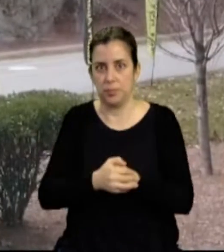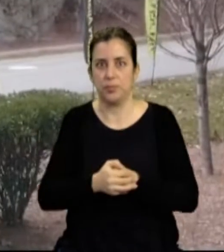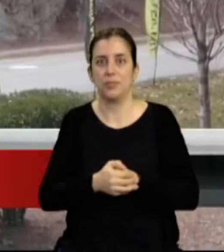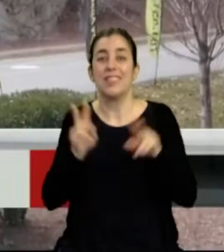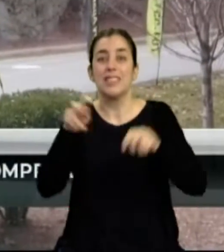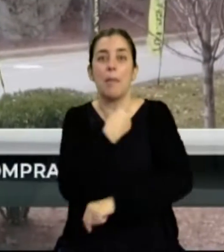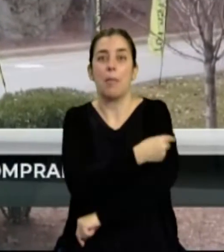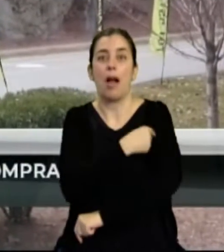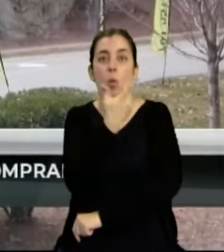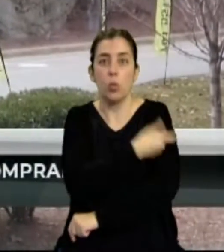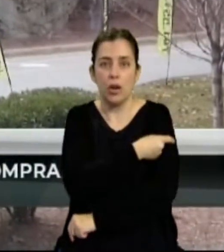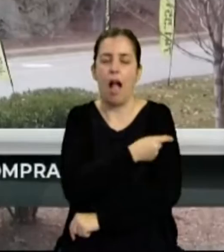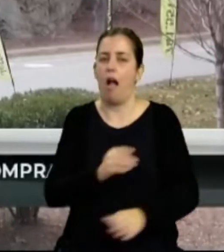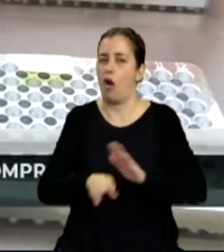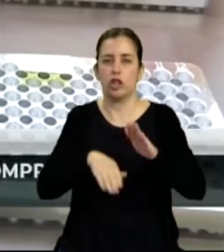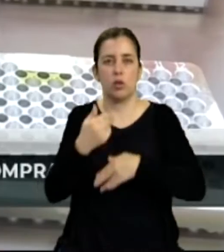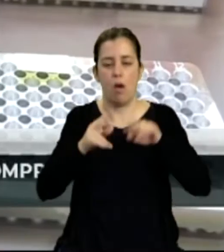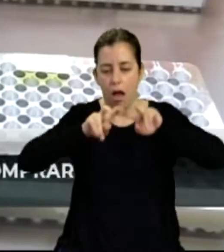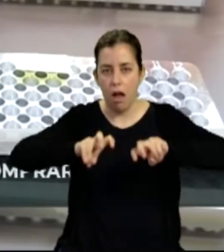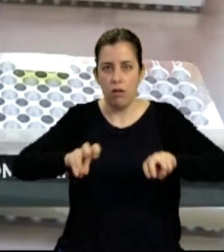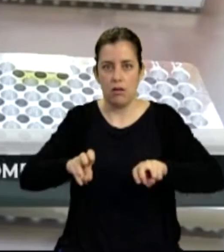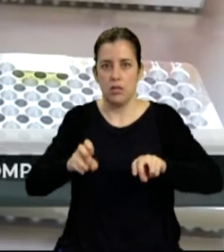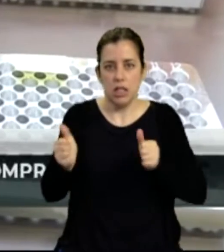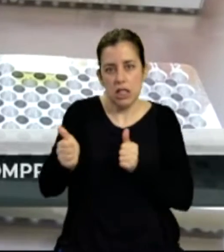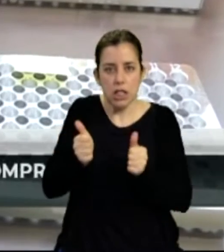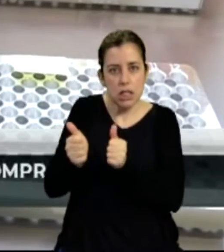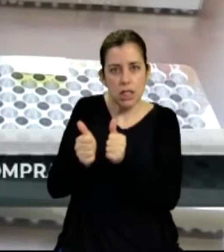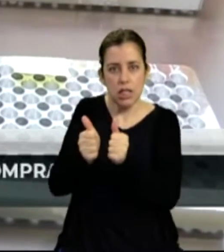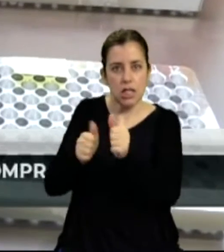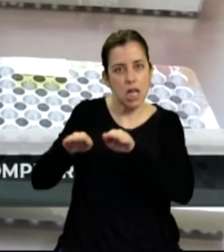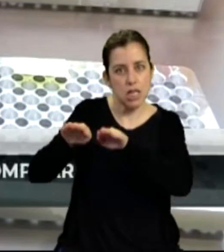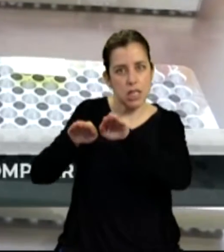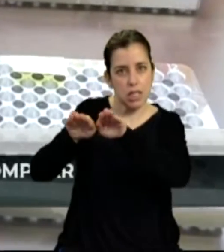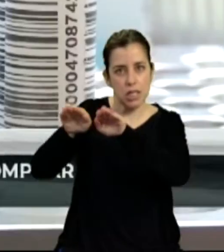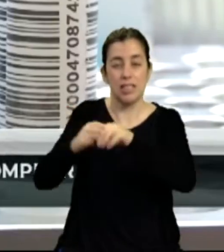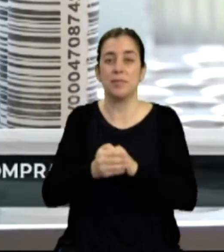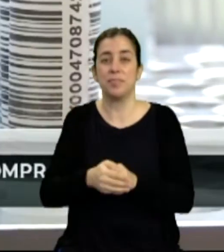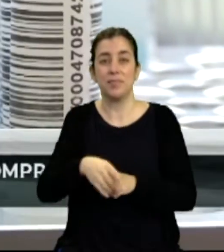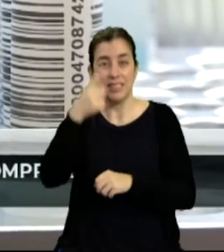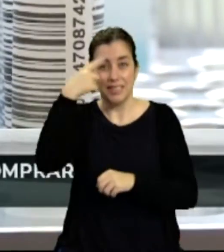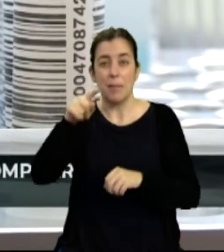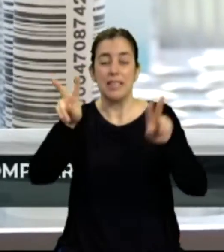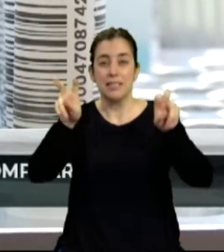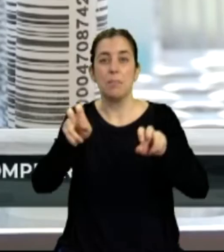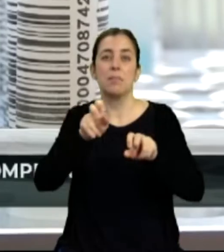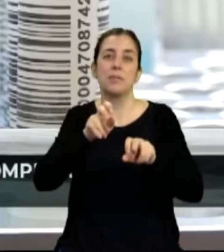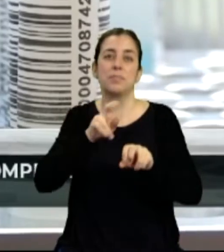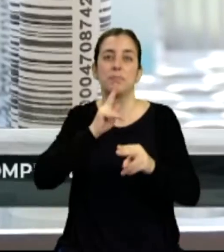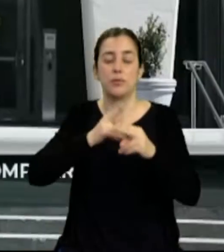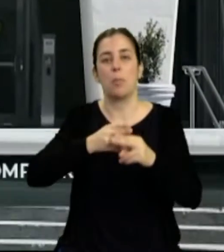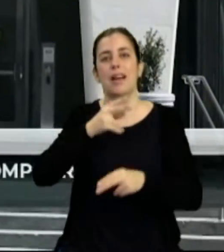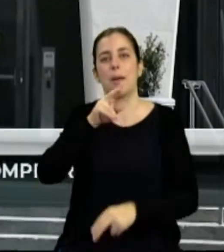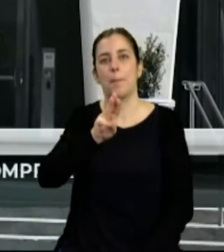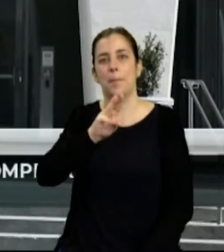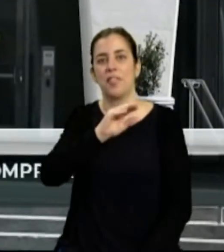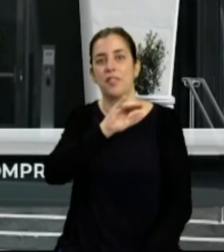contra la COVID sigue en marcha. Ya saben que al anuncio de Pfizer de la semana pasada se sumaba ayer el de otra farmacéutica,